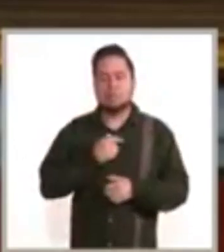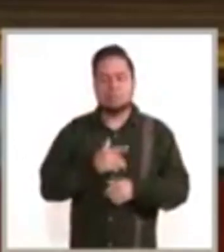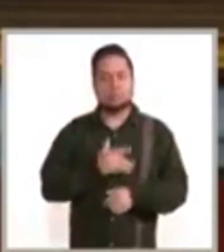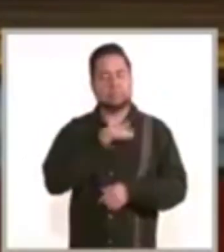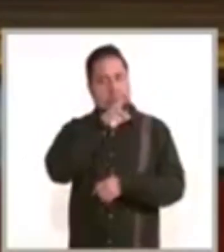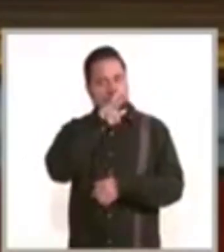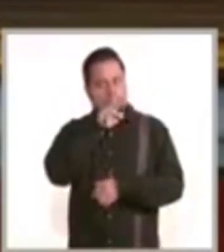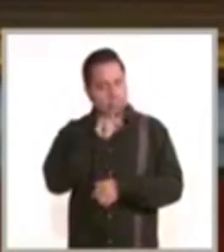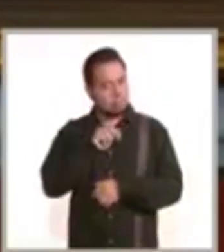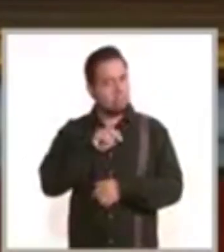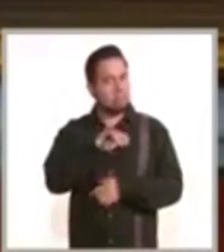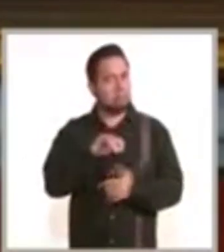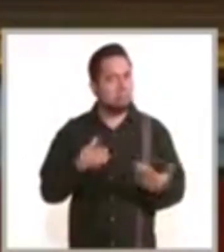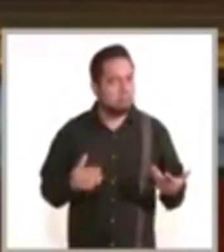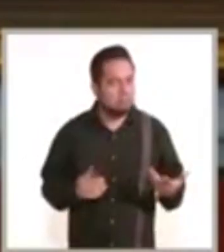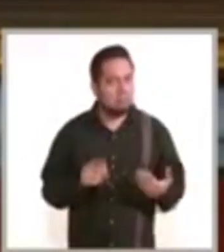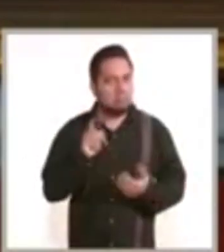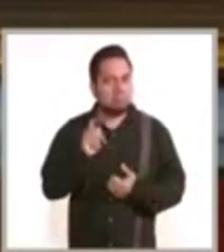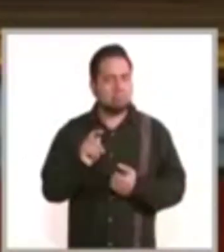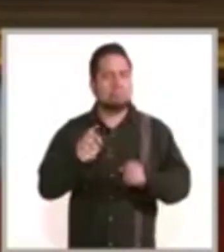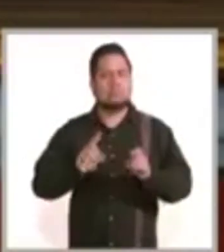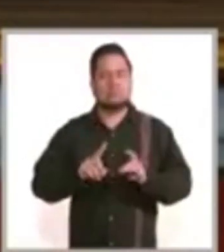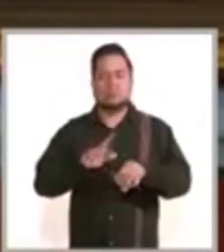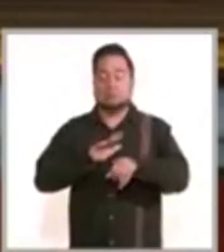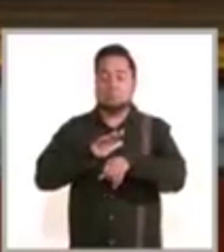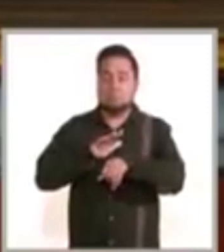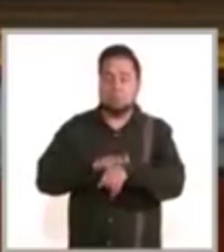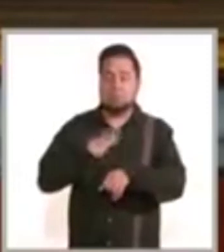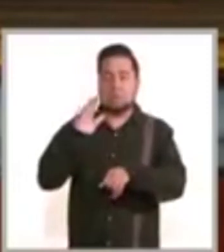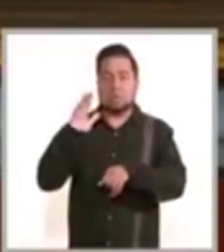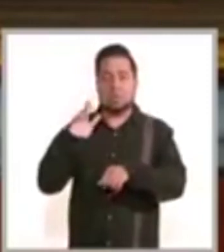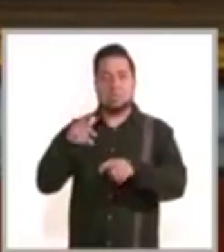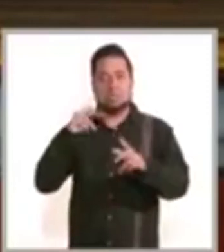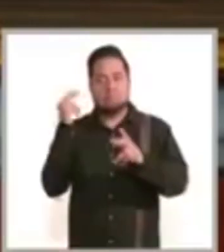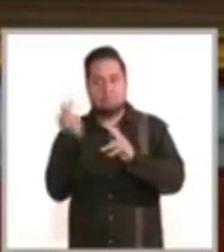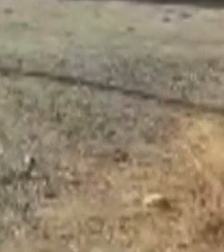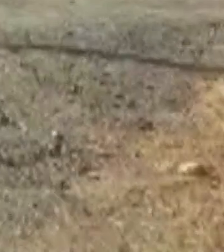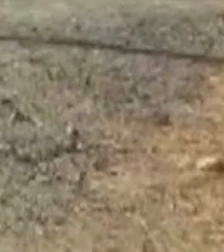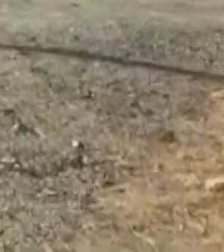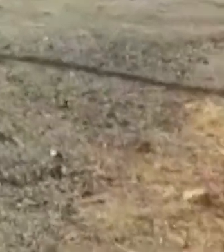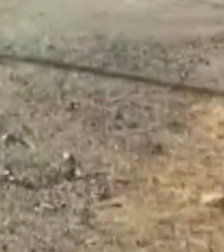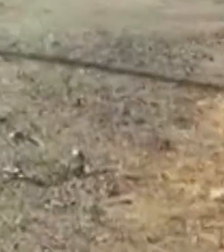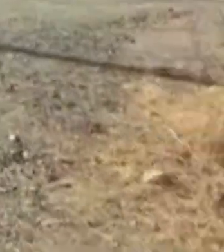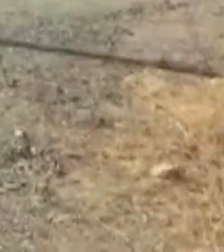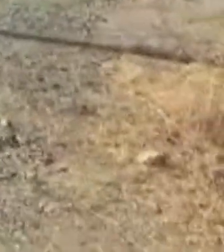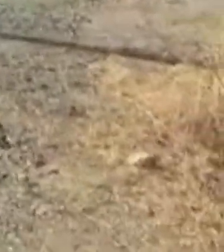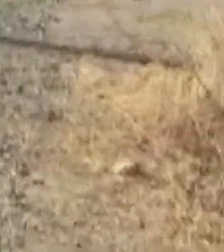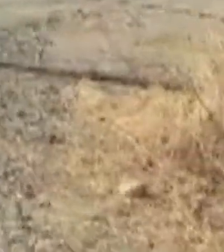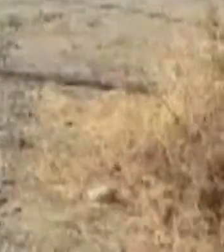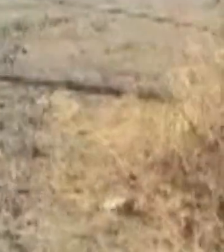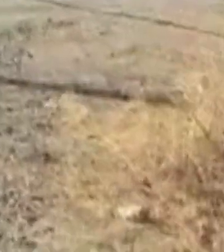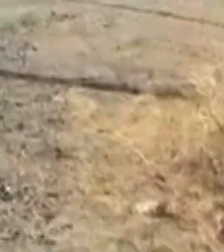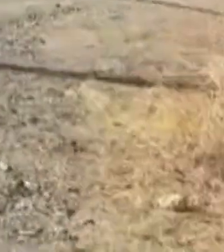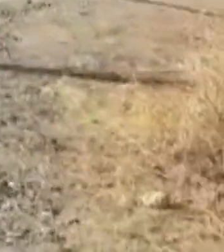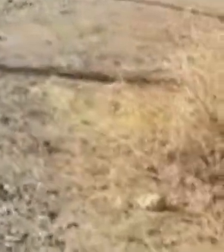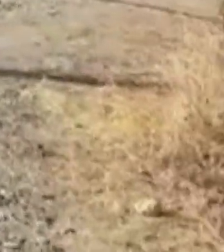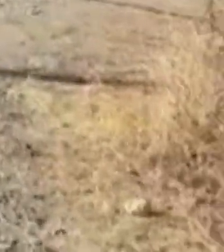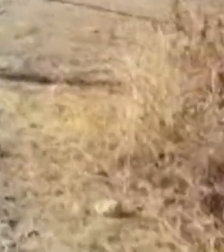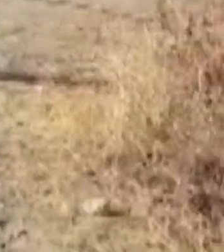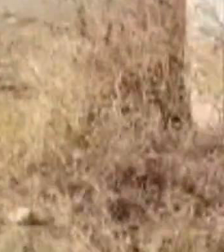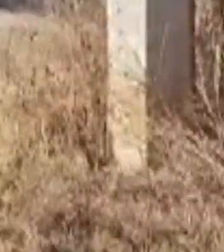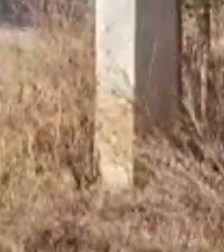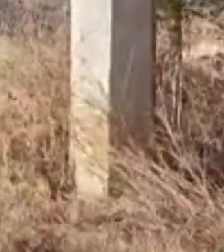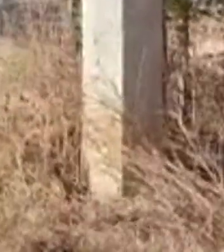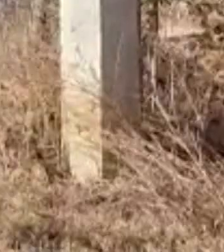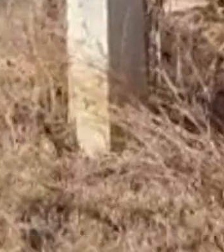mucho que se esté incrementando los feminicidios Salomón Indicó que esta es un asunto muy importante que